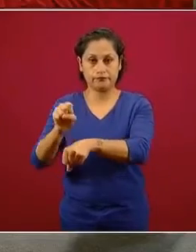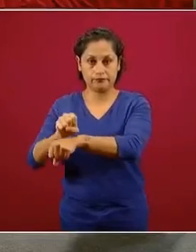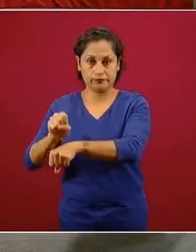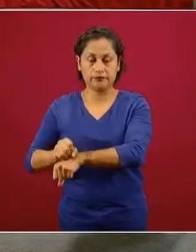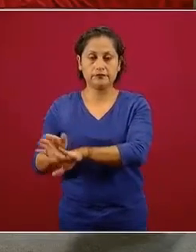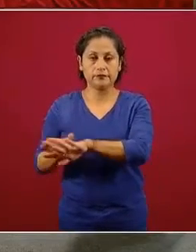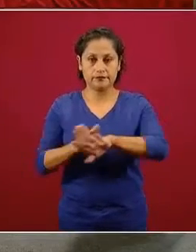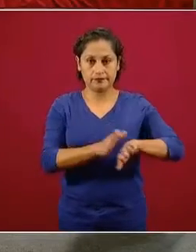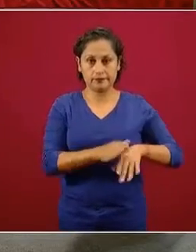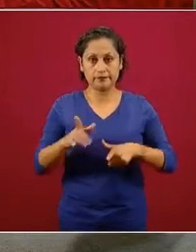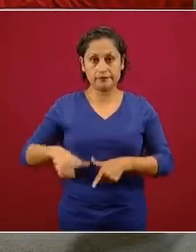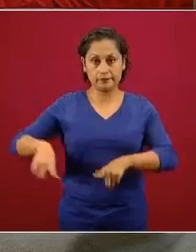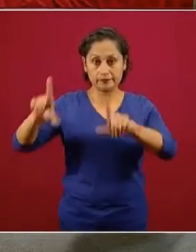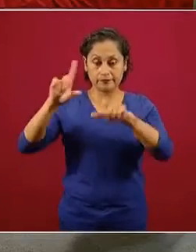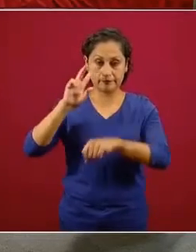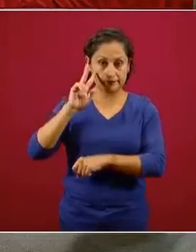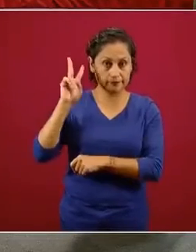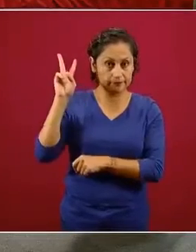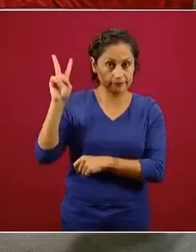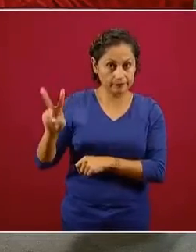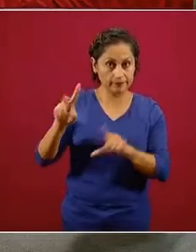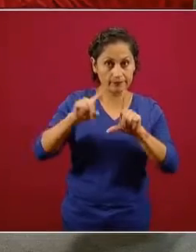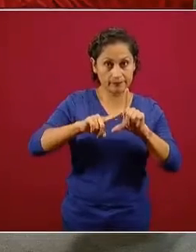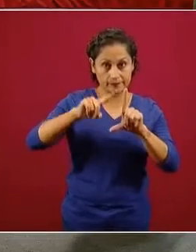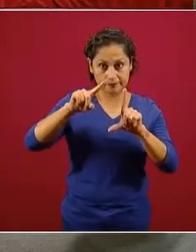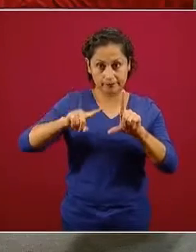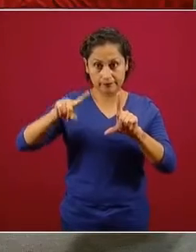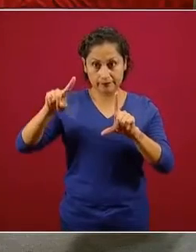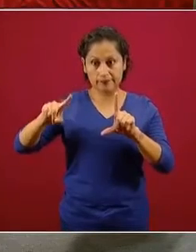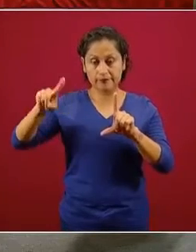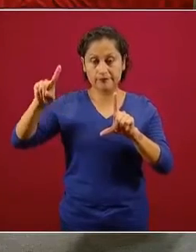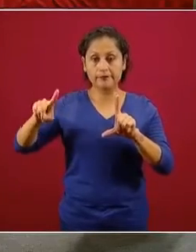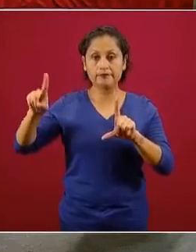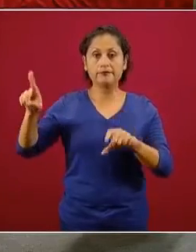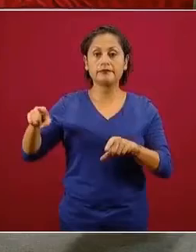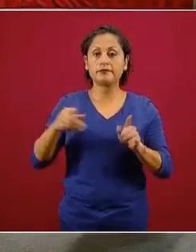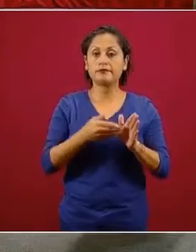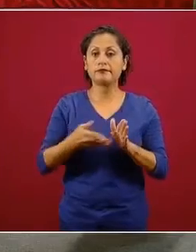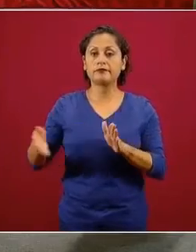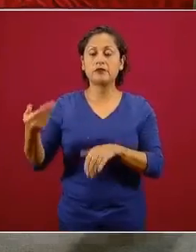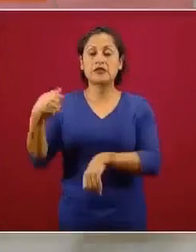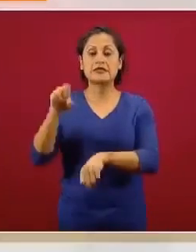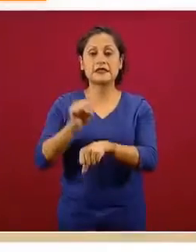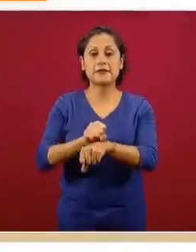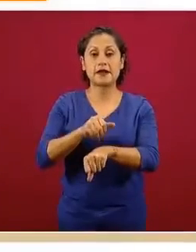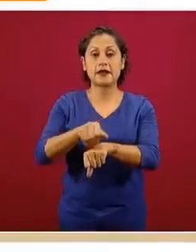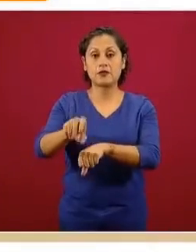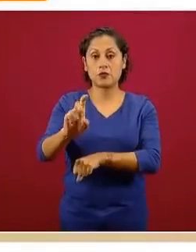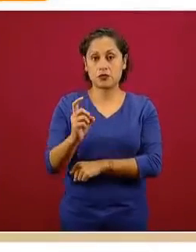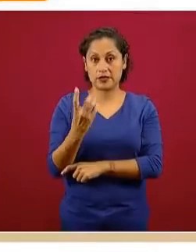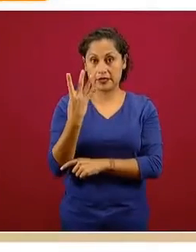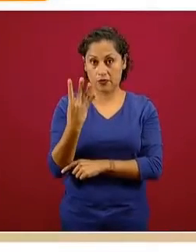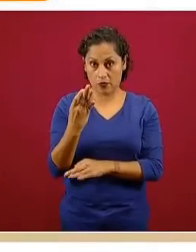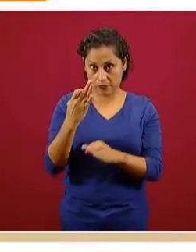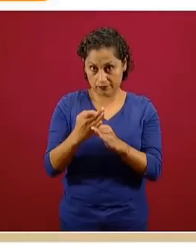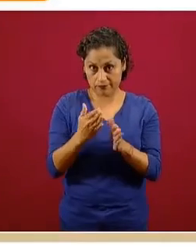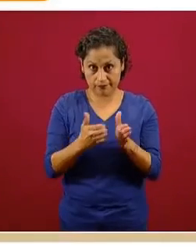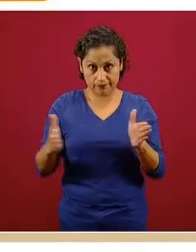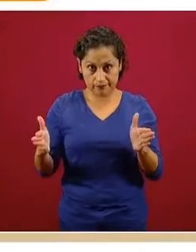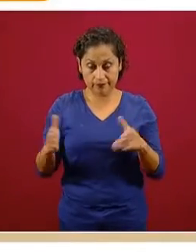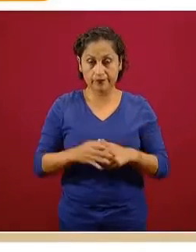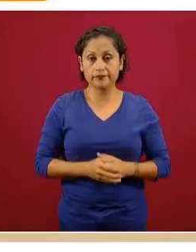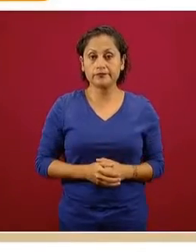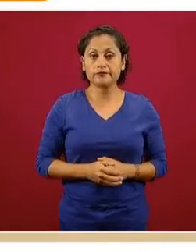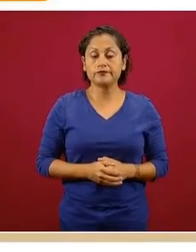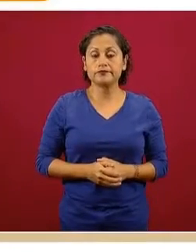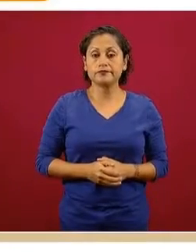Aquí vemos nuestra curva epidémica, ya casi para terminar la semana 34, que es la semana en la que nos encontramos, y vemos lo que